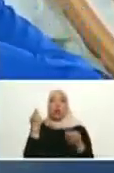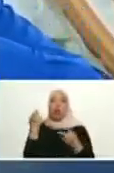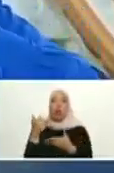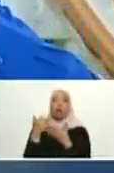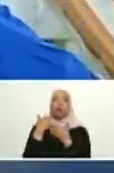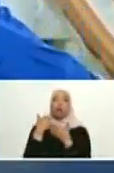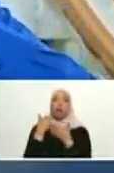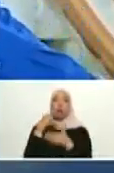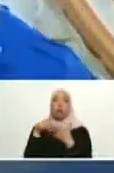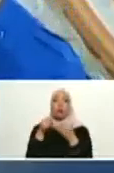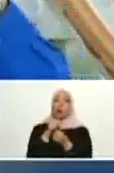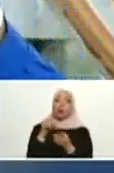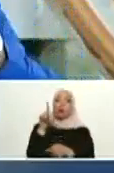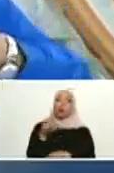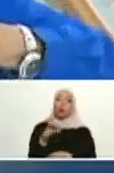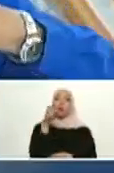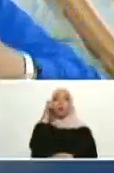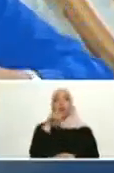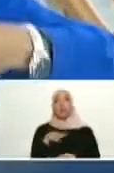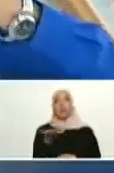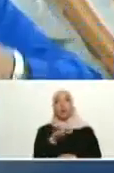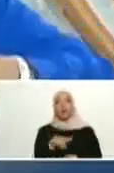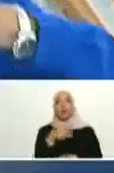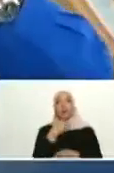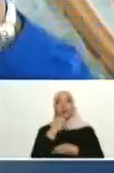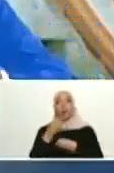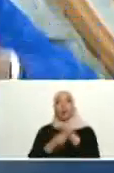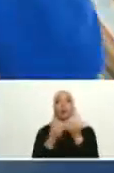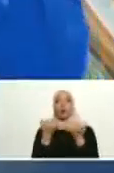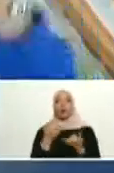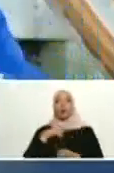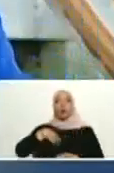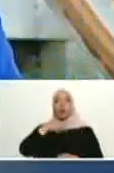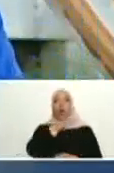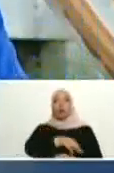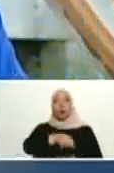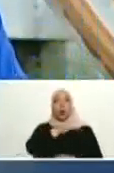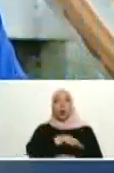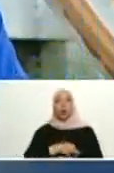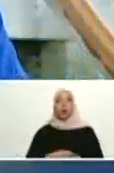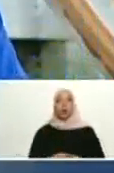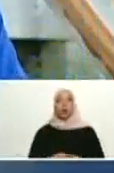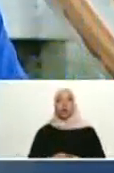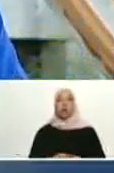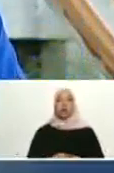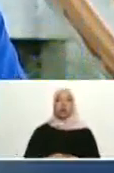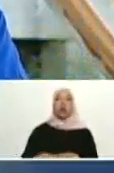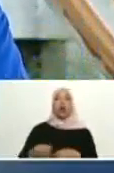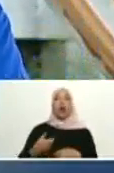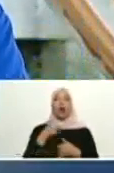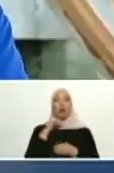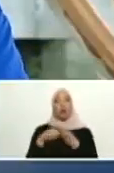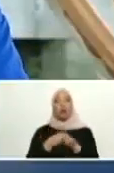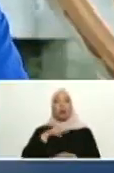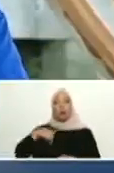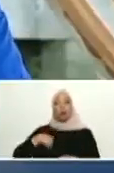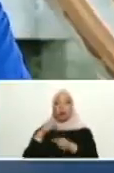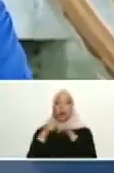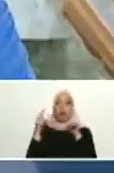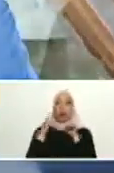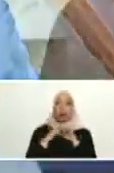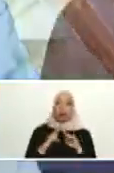y además ofertar un producto y ocupar un lugar en la sociedad. Ese es el modelo económico de la